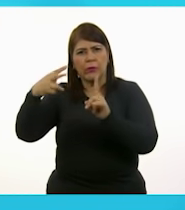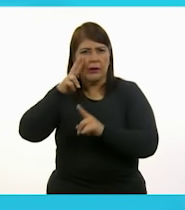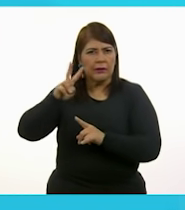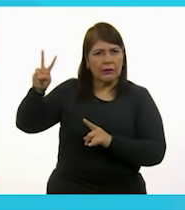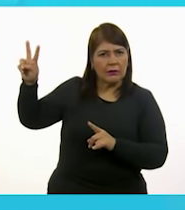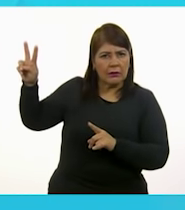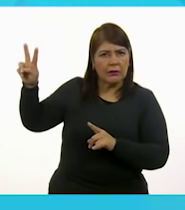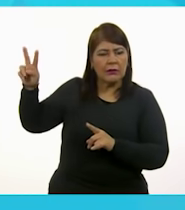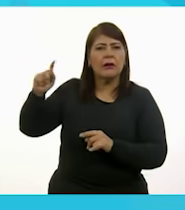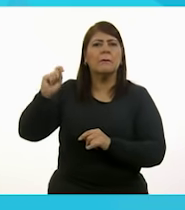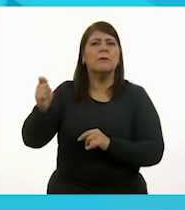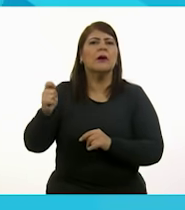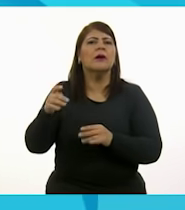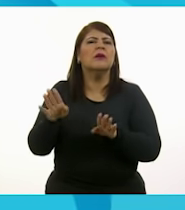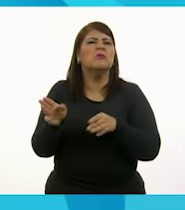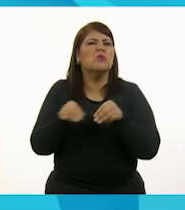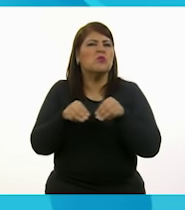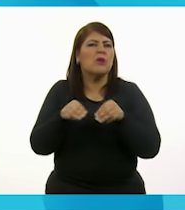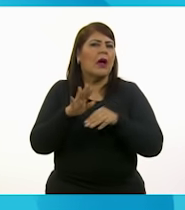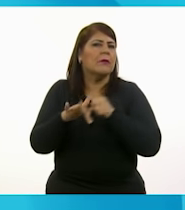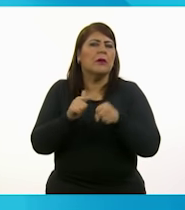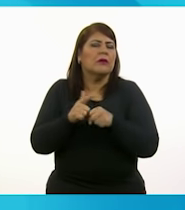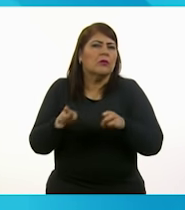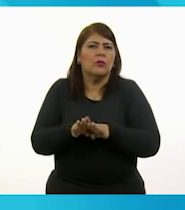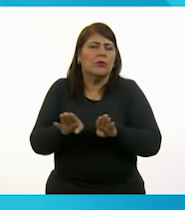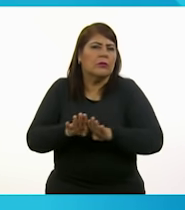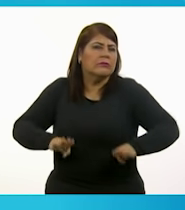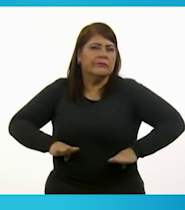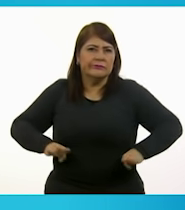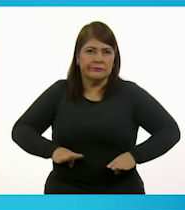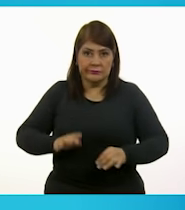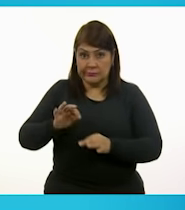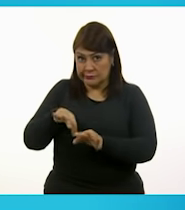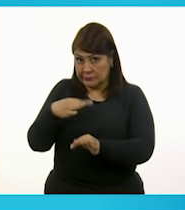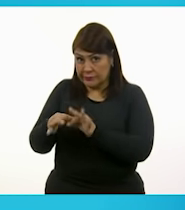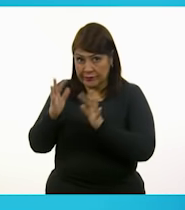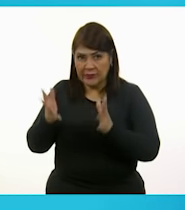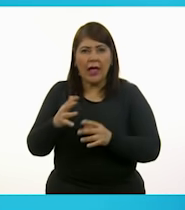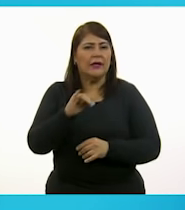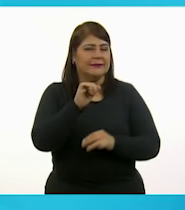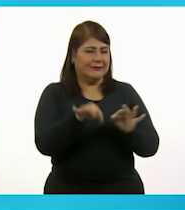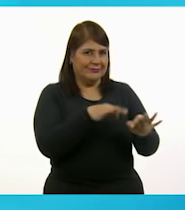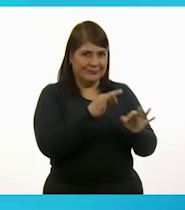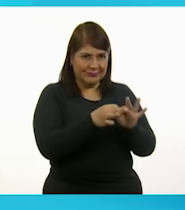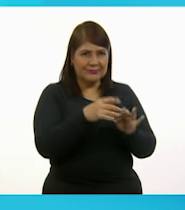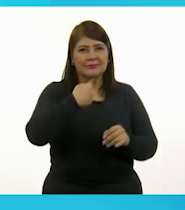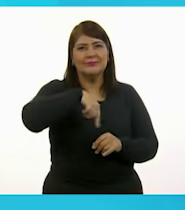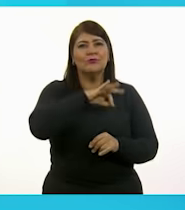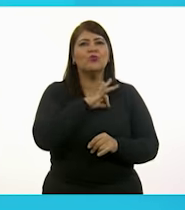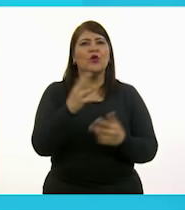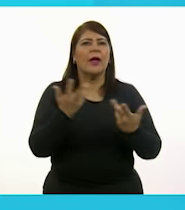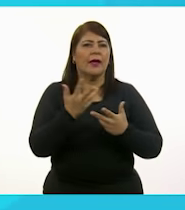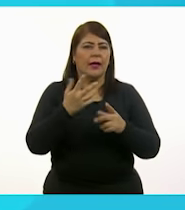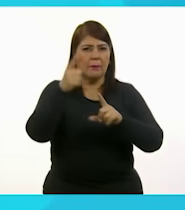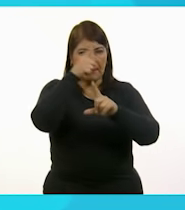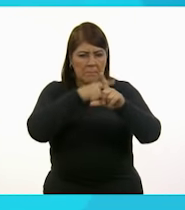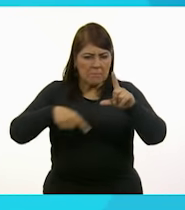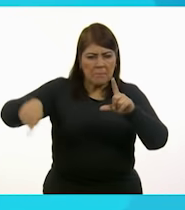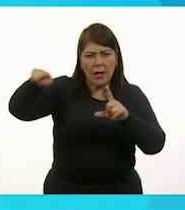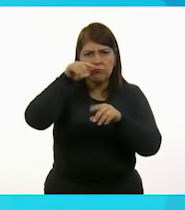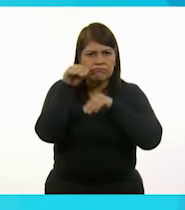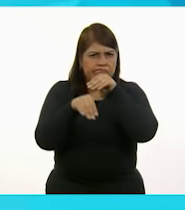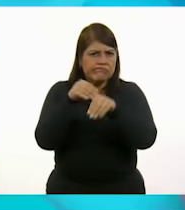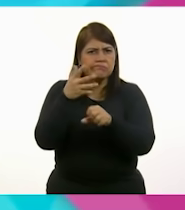se mueven los animales ¿Estás listo para empezar Pepe? Listo Entonces podemos hacer una ruleta como la que tenemos aquí